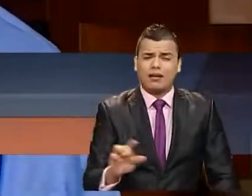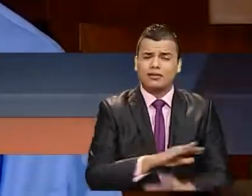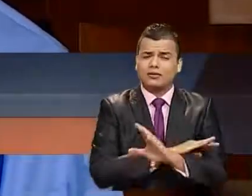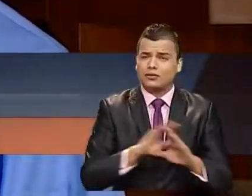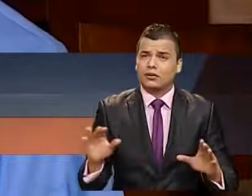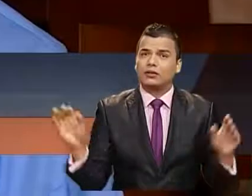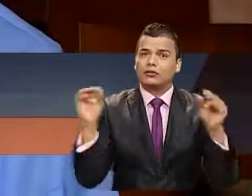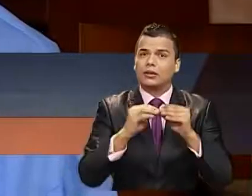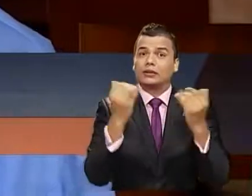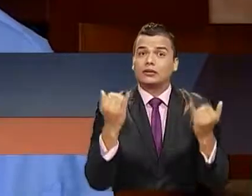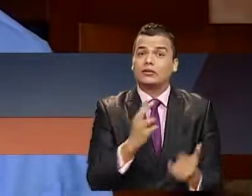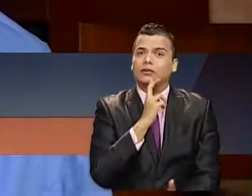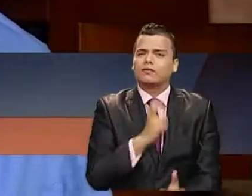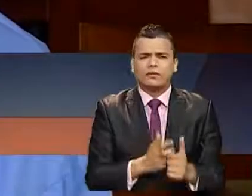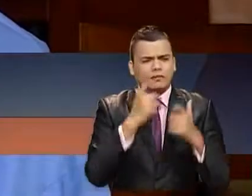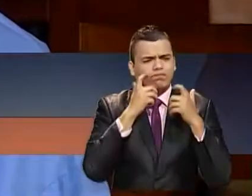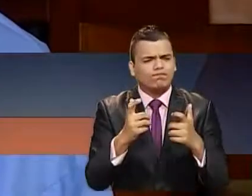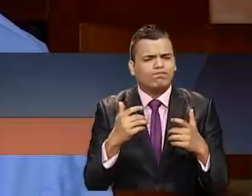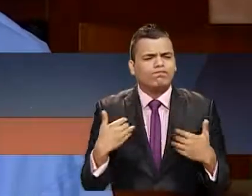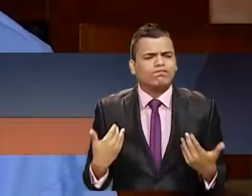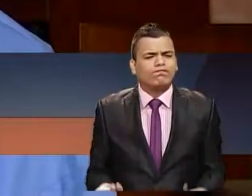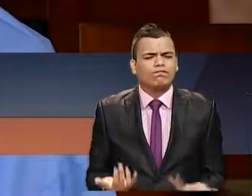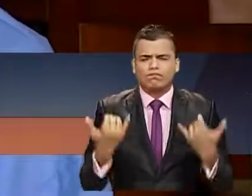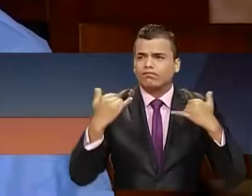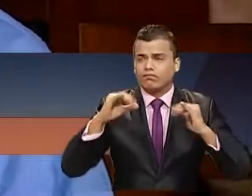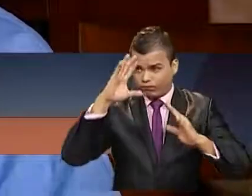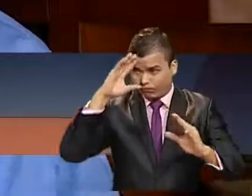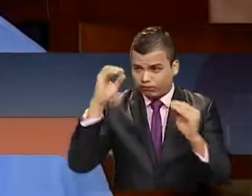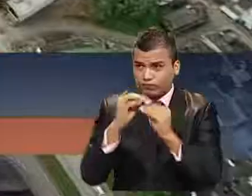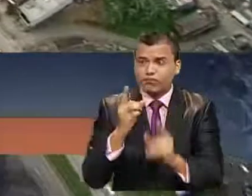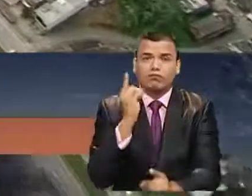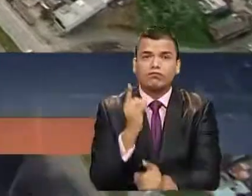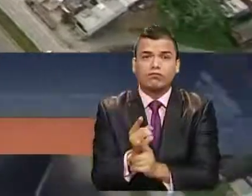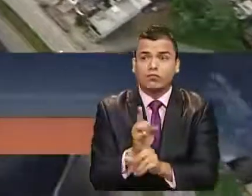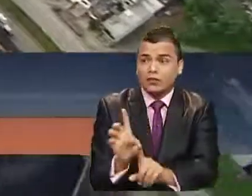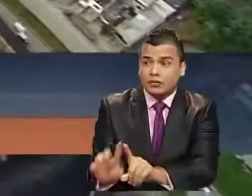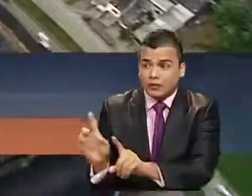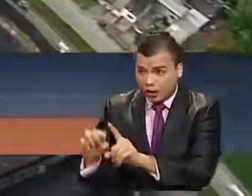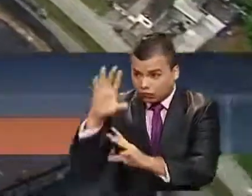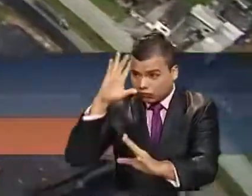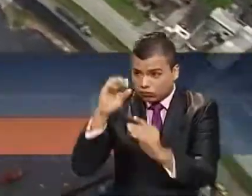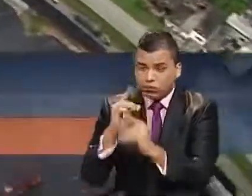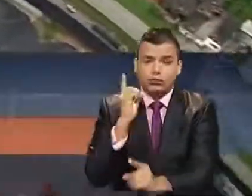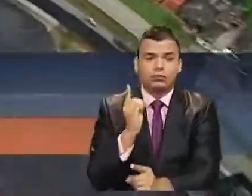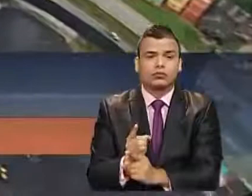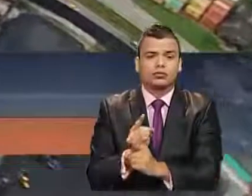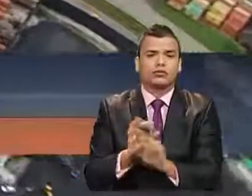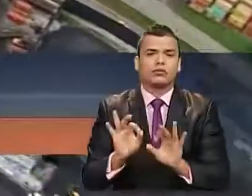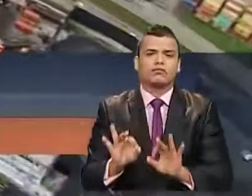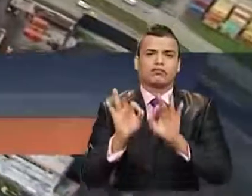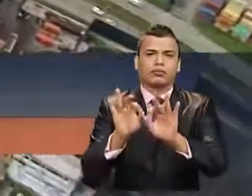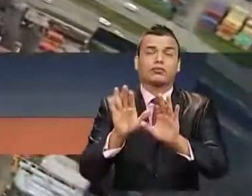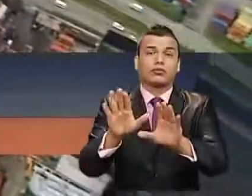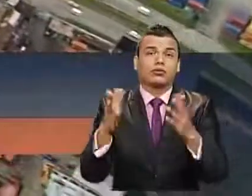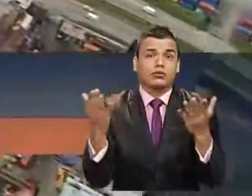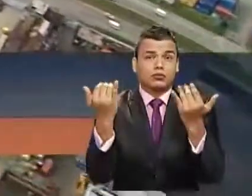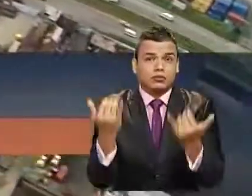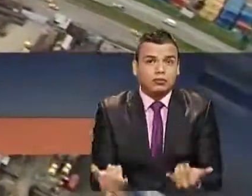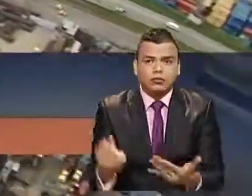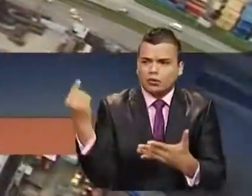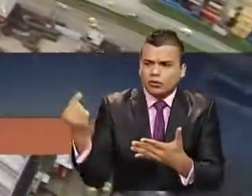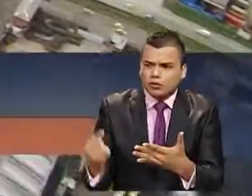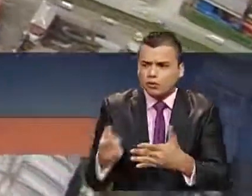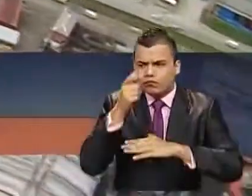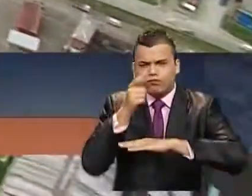ahora viene lo más difícil que es el poder lograr que eso que se acordó pueda llevarse a la realidad y para eso vamos a estar haciendo